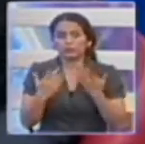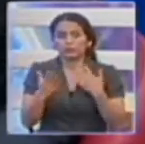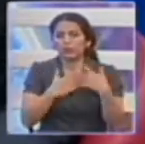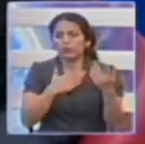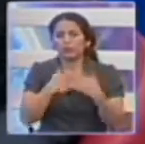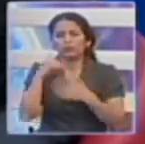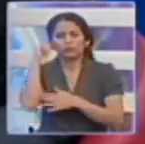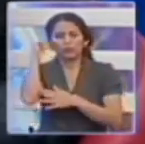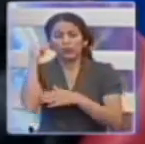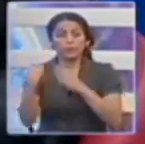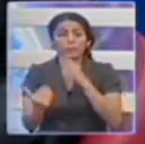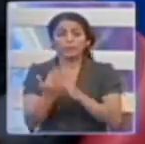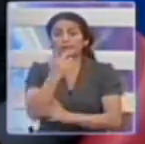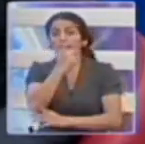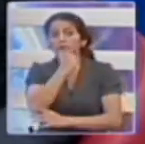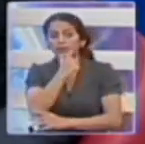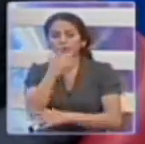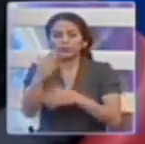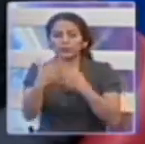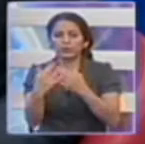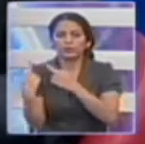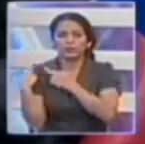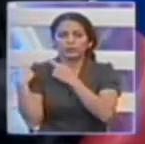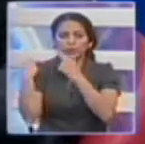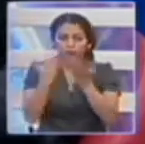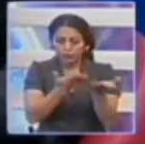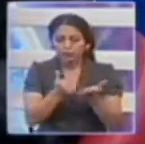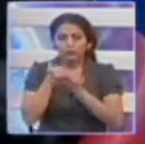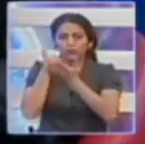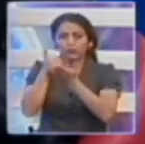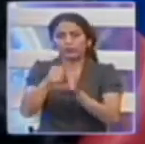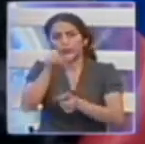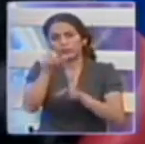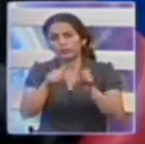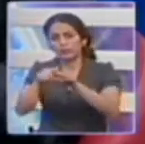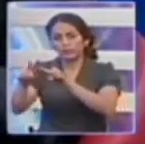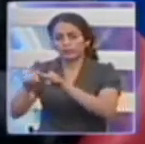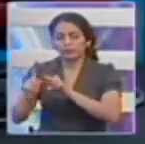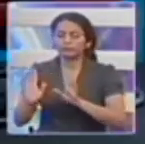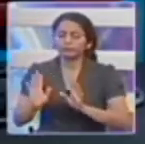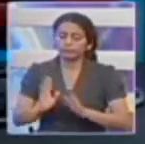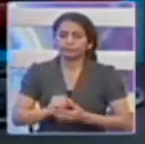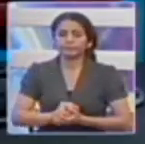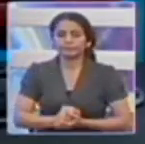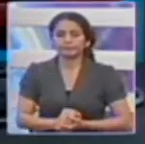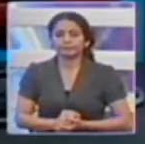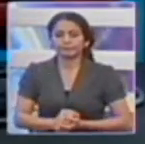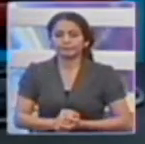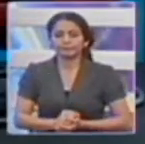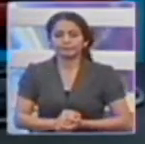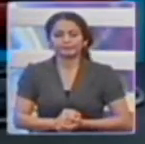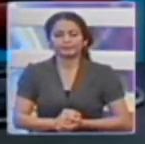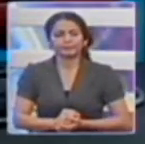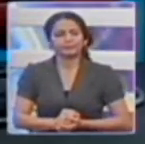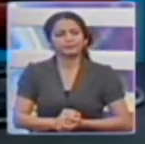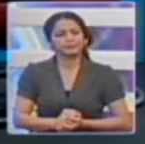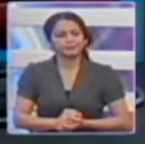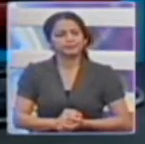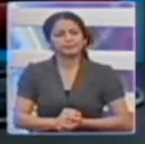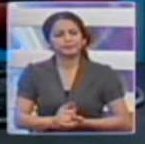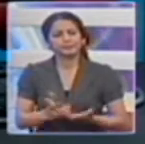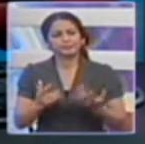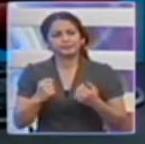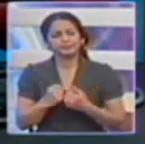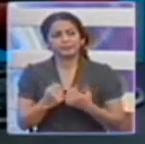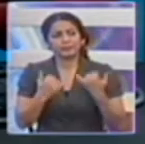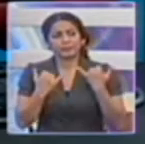tendencia política, independientemente de la ideología que tengan o a quién se deban justamente en esta campaña. Y en ese sentido, ¿hacia dónde o qué es lo